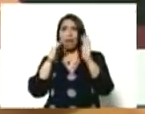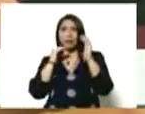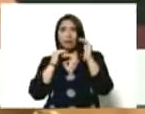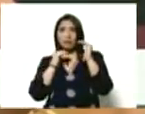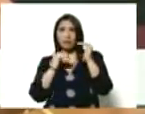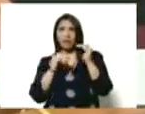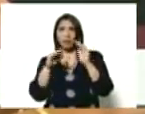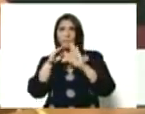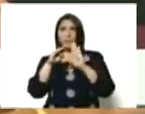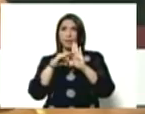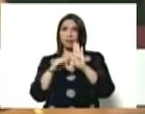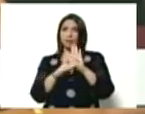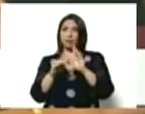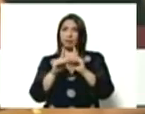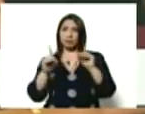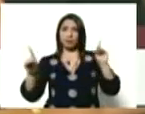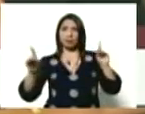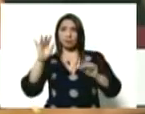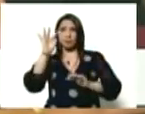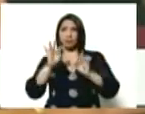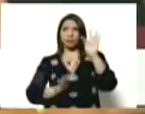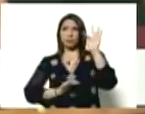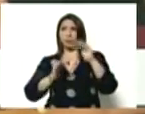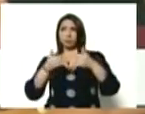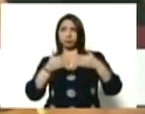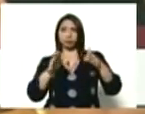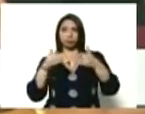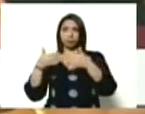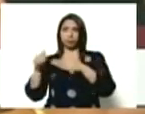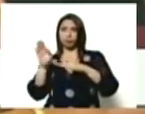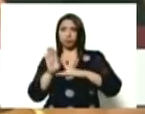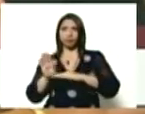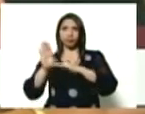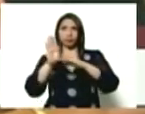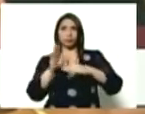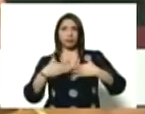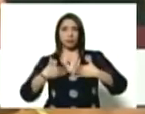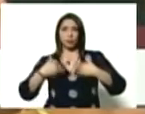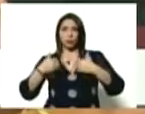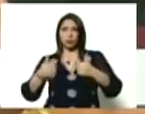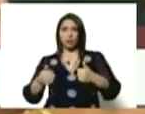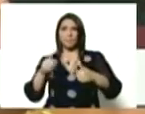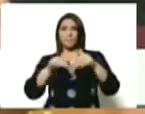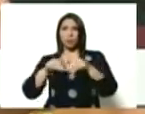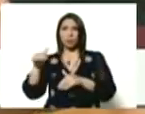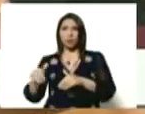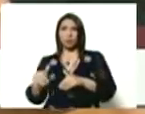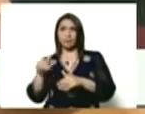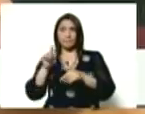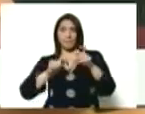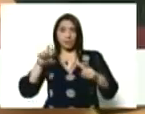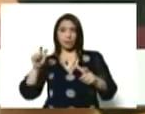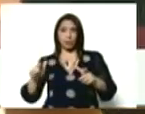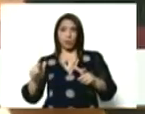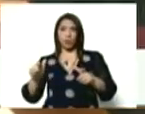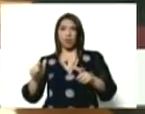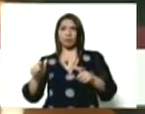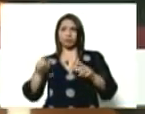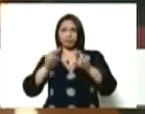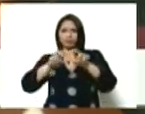físico para garantizar la protección y la seguridad del votante y de los integrantes de la mesa